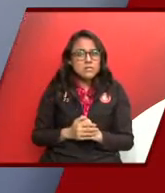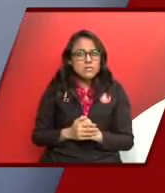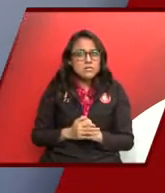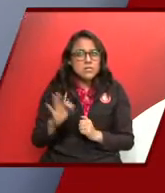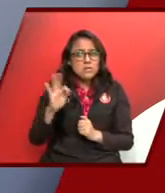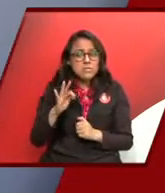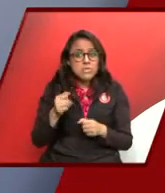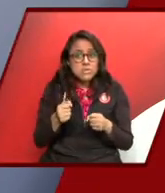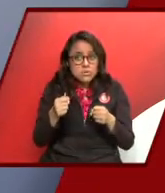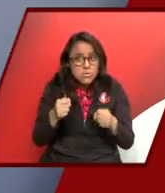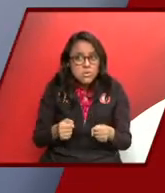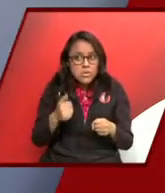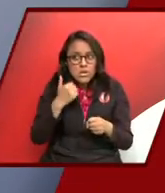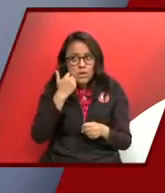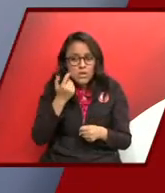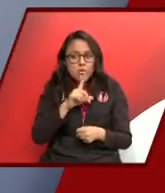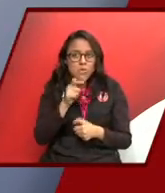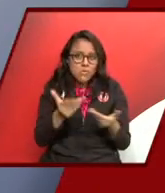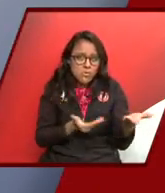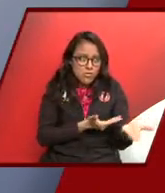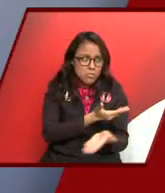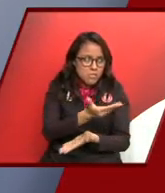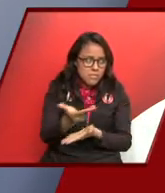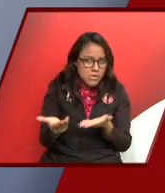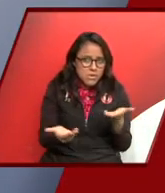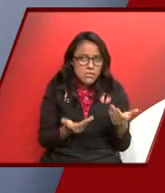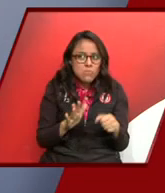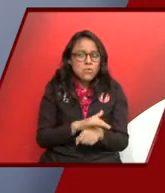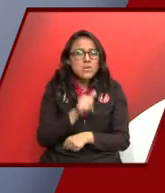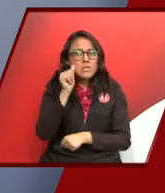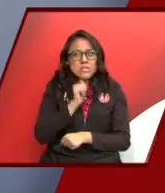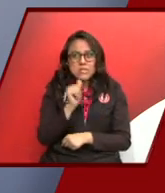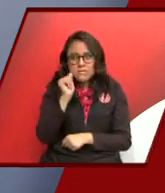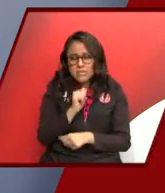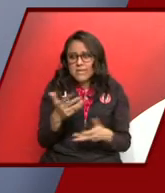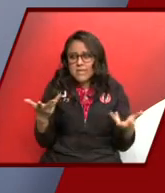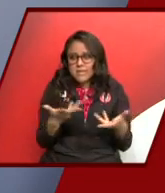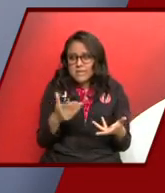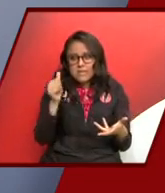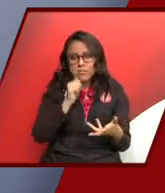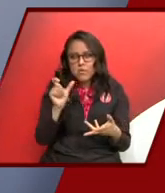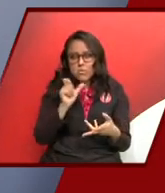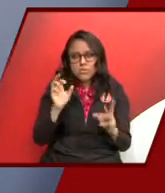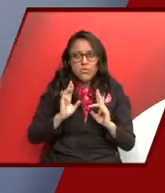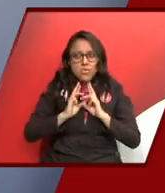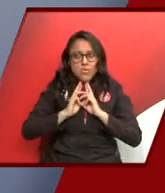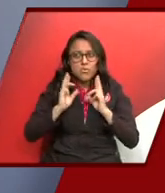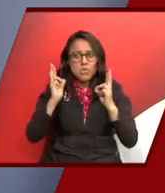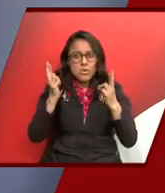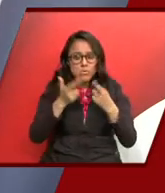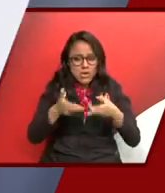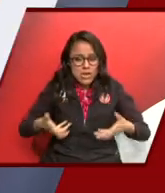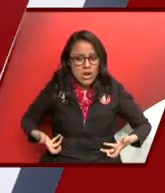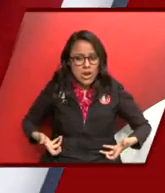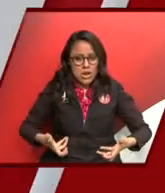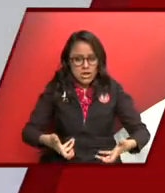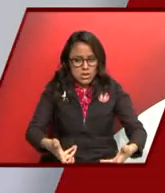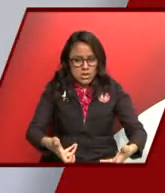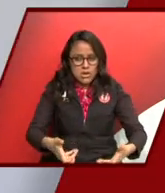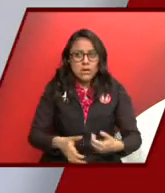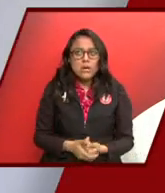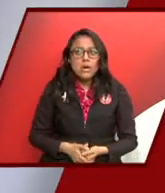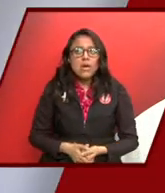posibilidades de seguridad, íbamos a convivir un ratito como lo hacemos siempre, cada vez que nos reunimos en esta calle. Pero ese